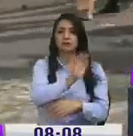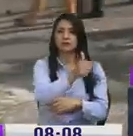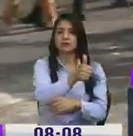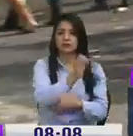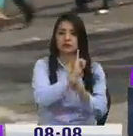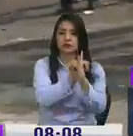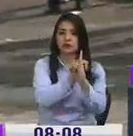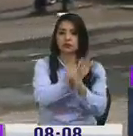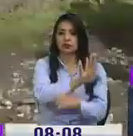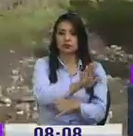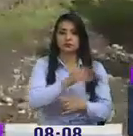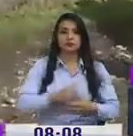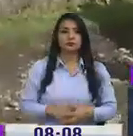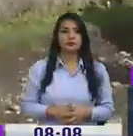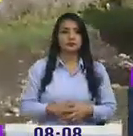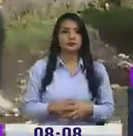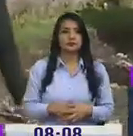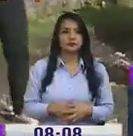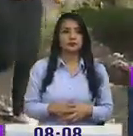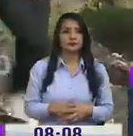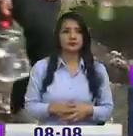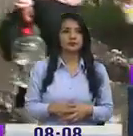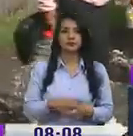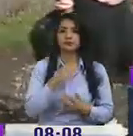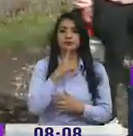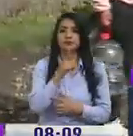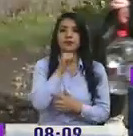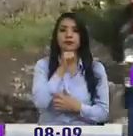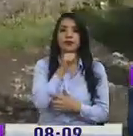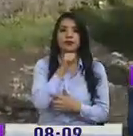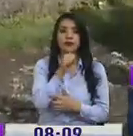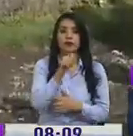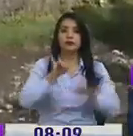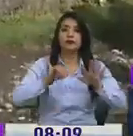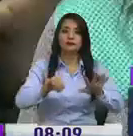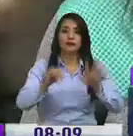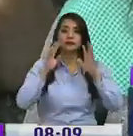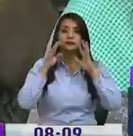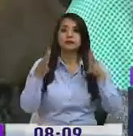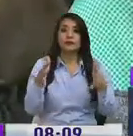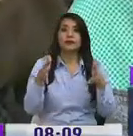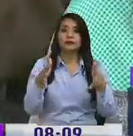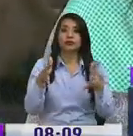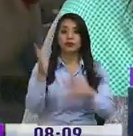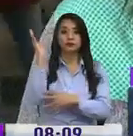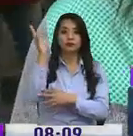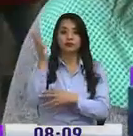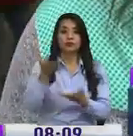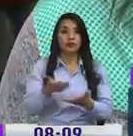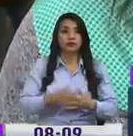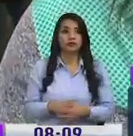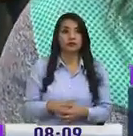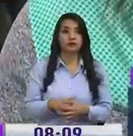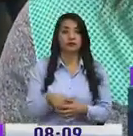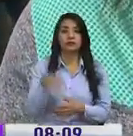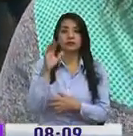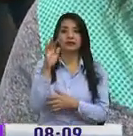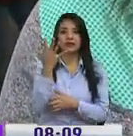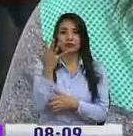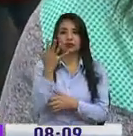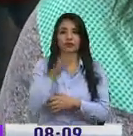estudian sus hijos. Aseguran que les hace falta 6 profesores. Especialmente quinto,